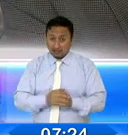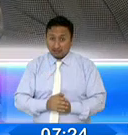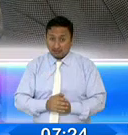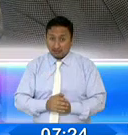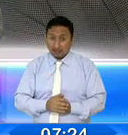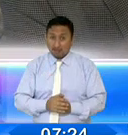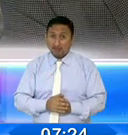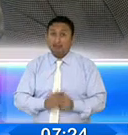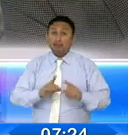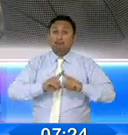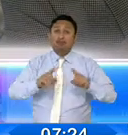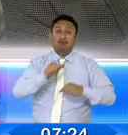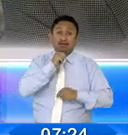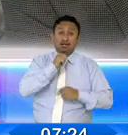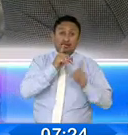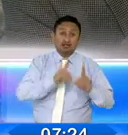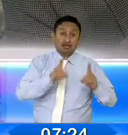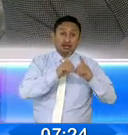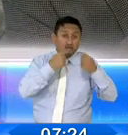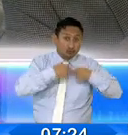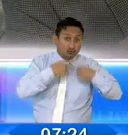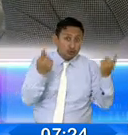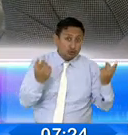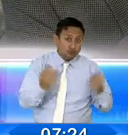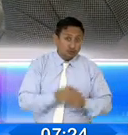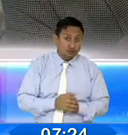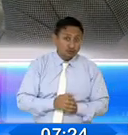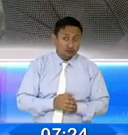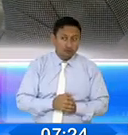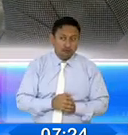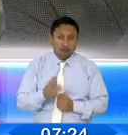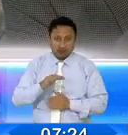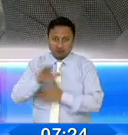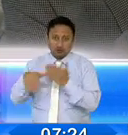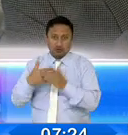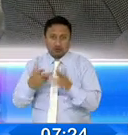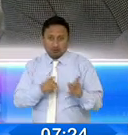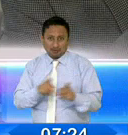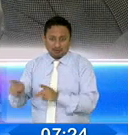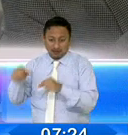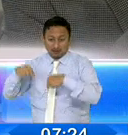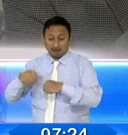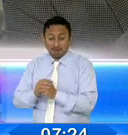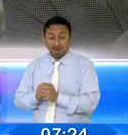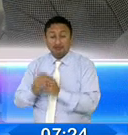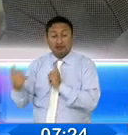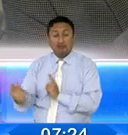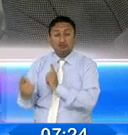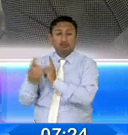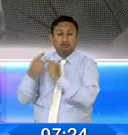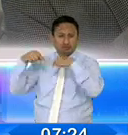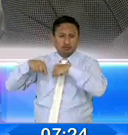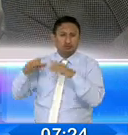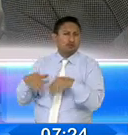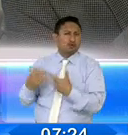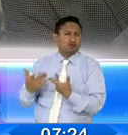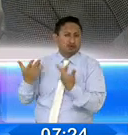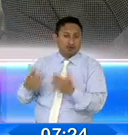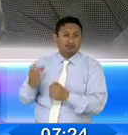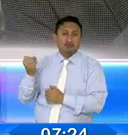un porcentaje mínimo, todo está planificado, las movilizaciones justamente recaen cuando ya el conteo se